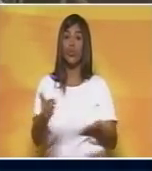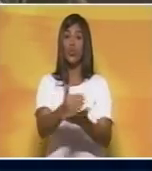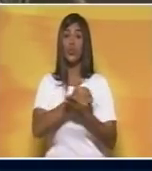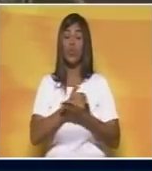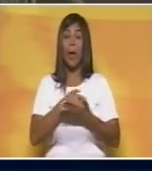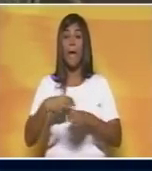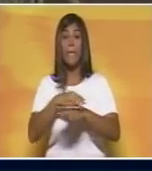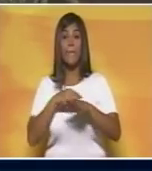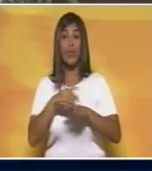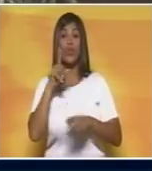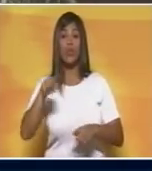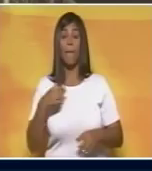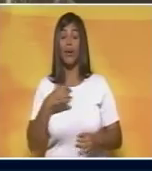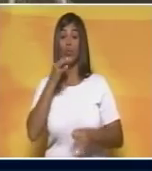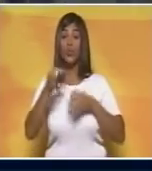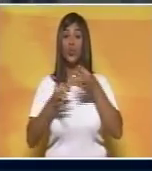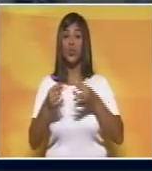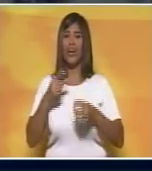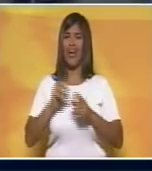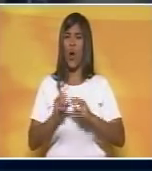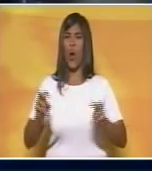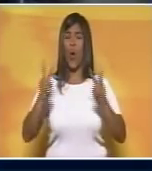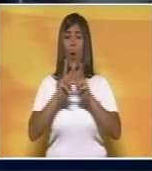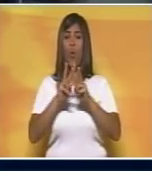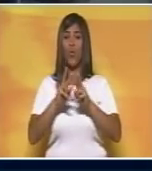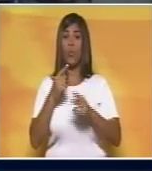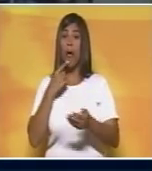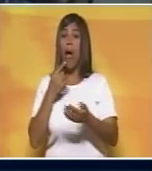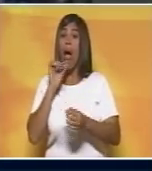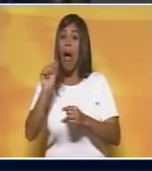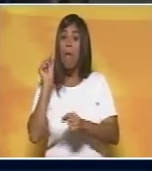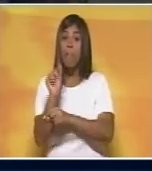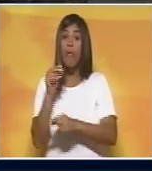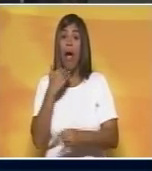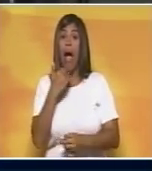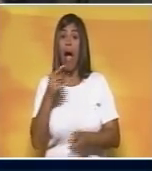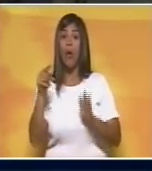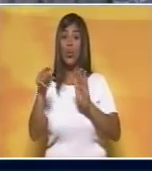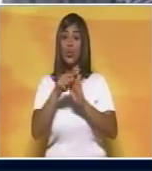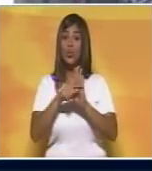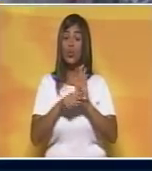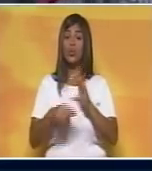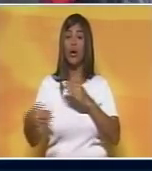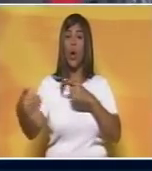ministro también criticó que la Organización de Naciones Unidas no se pronuncie contra las sanciones